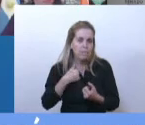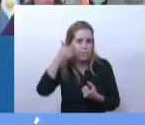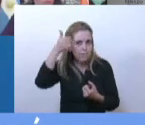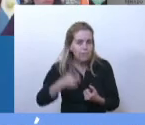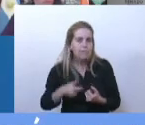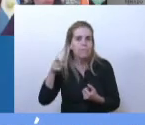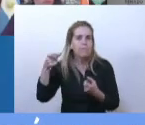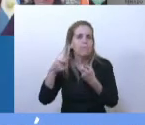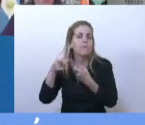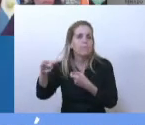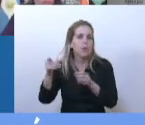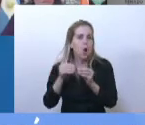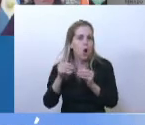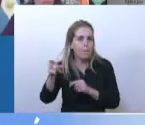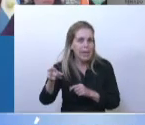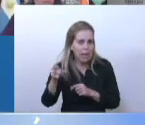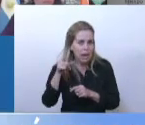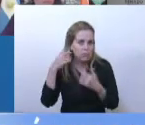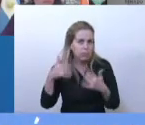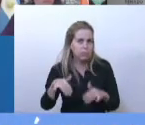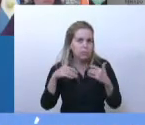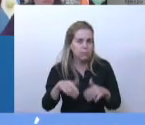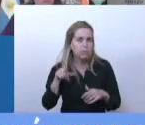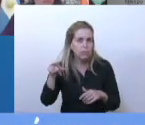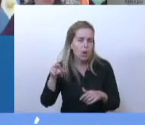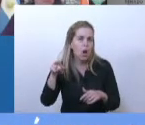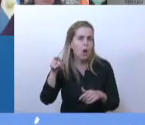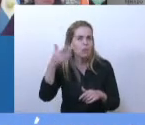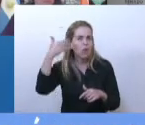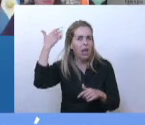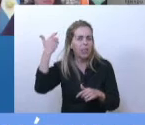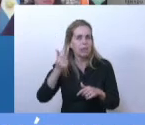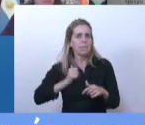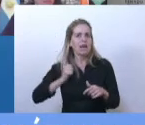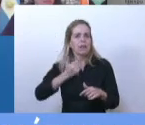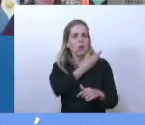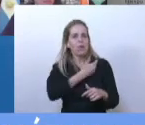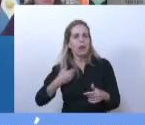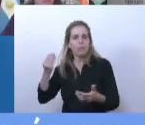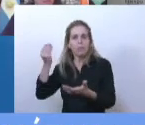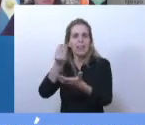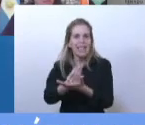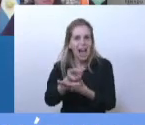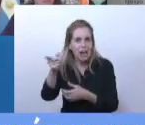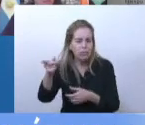colega que ha sufrido las consecuencias del terrorismo estado en primera persona